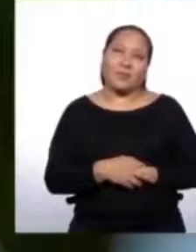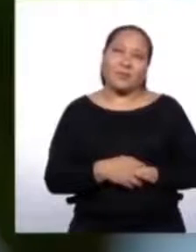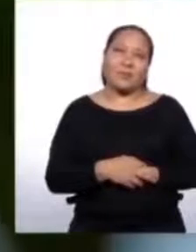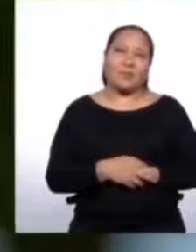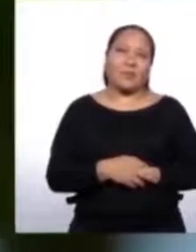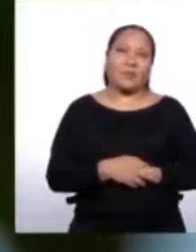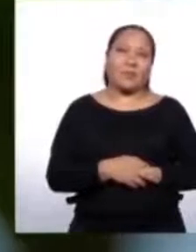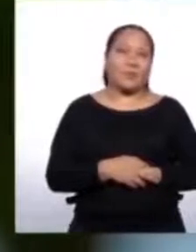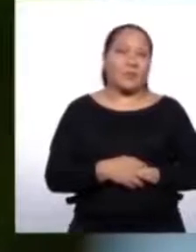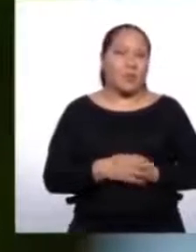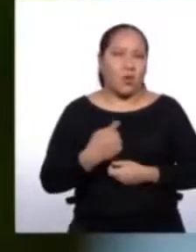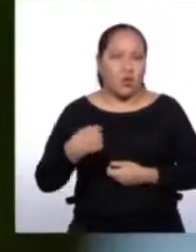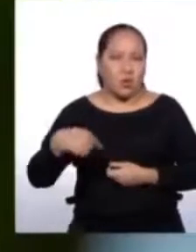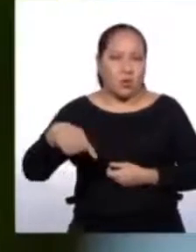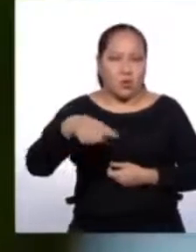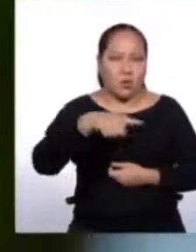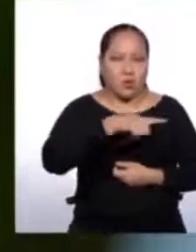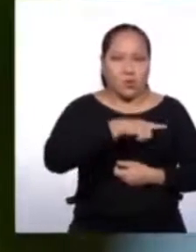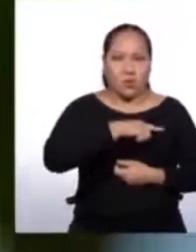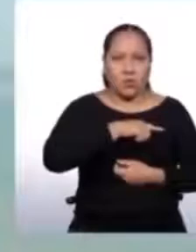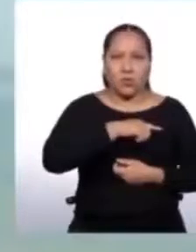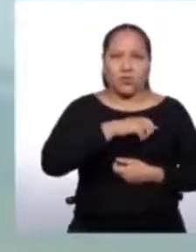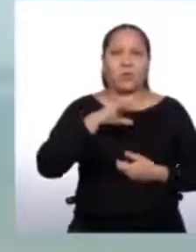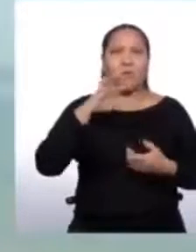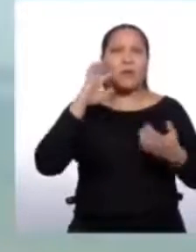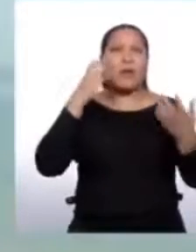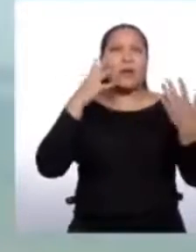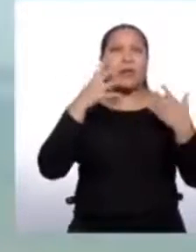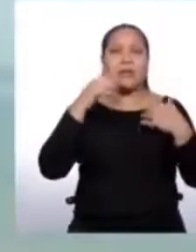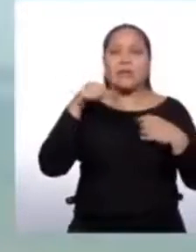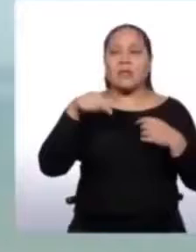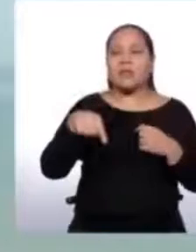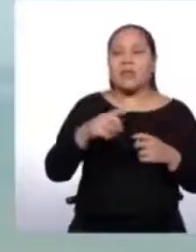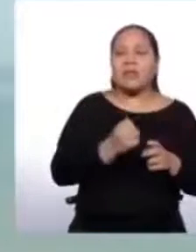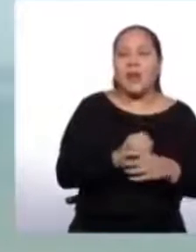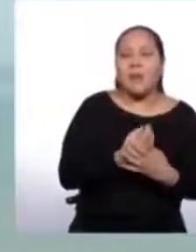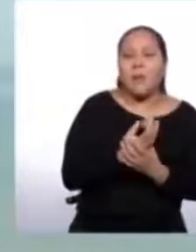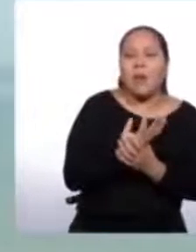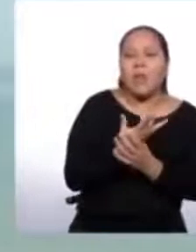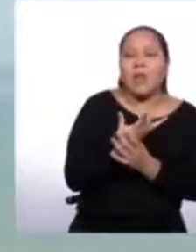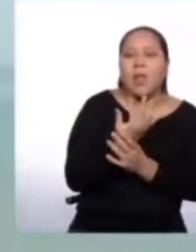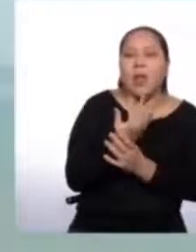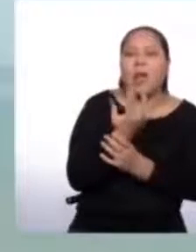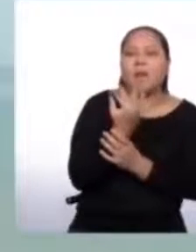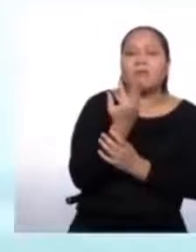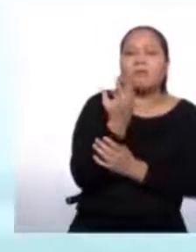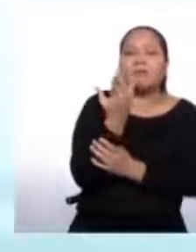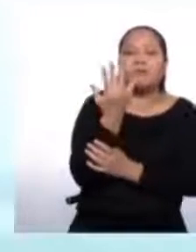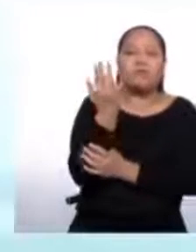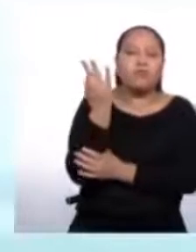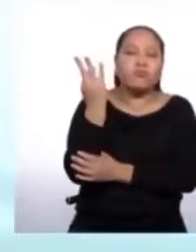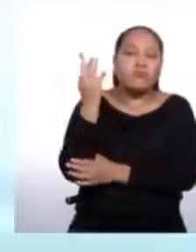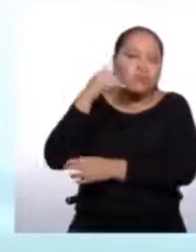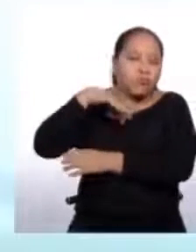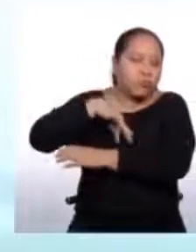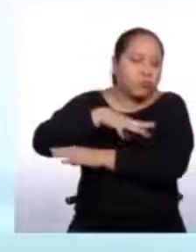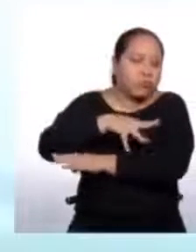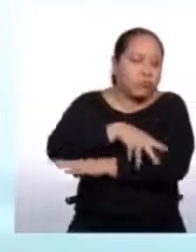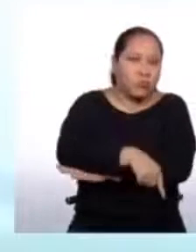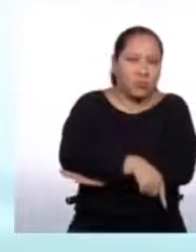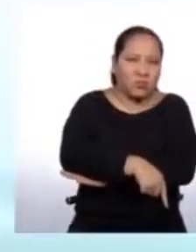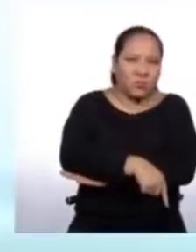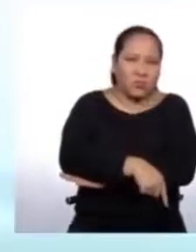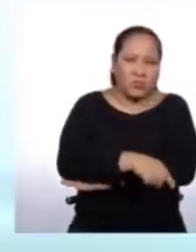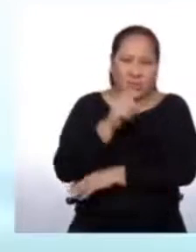Nosotros somos como liguería, como esa planta salvaje que brota y se multiplica en los lugares más amargos y